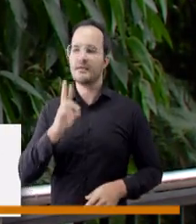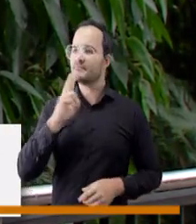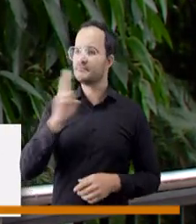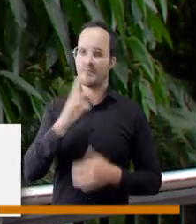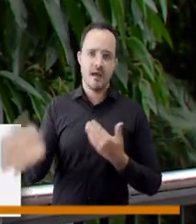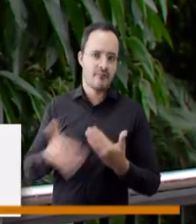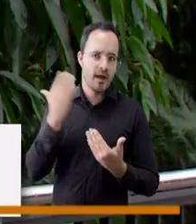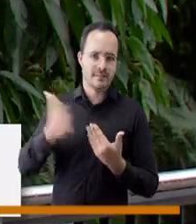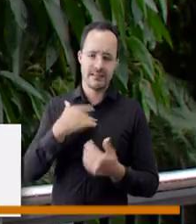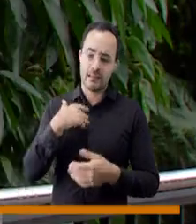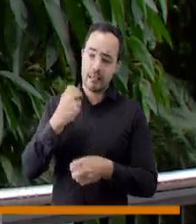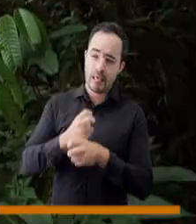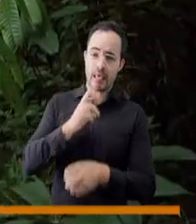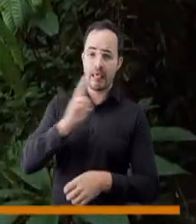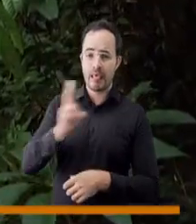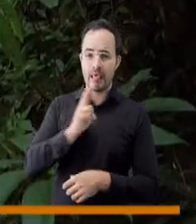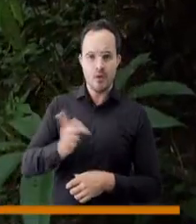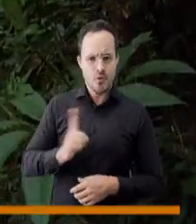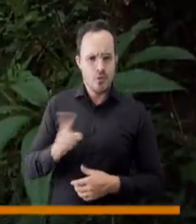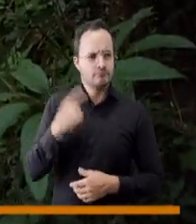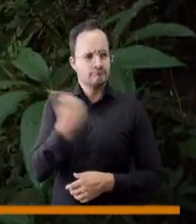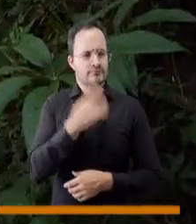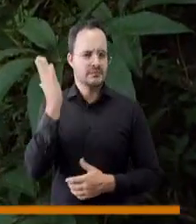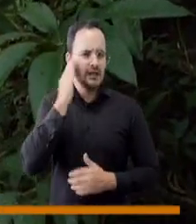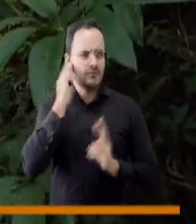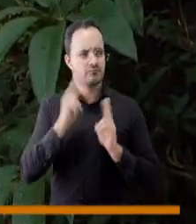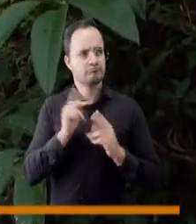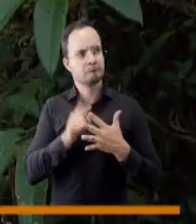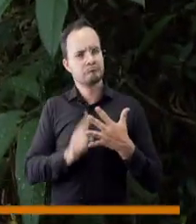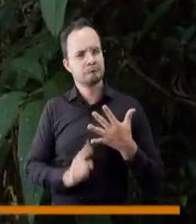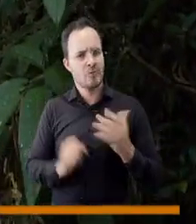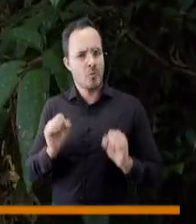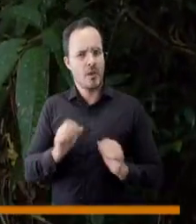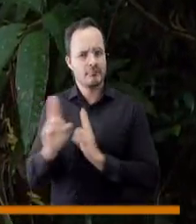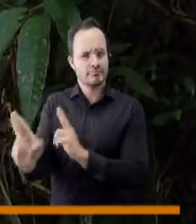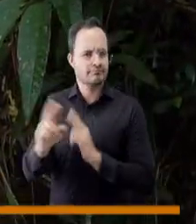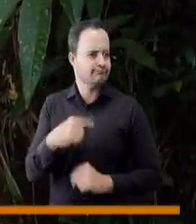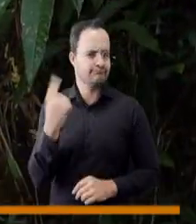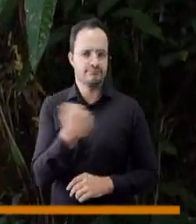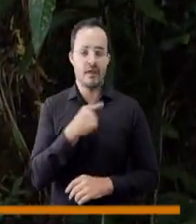ser diligenciada de manera muy fácil y muy intuitiva con la información que todos tenemos